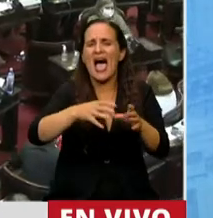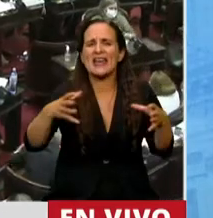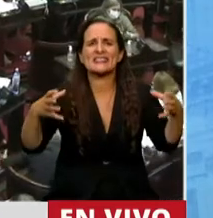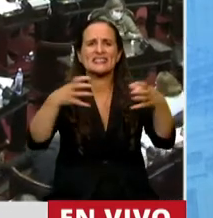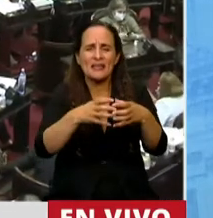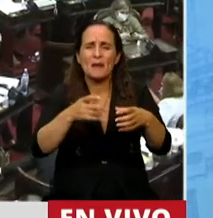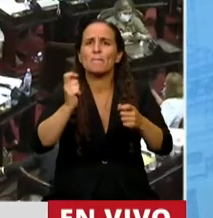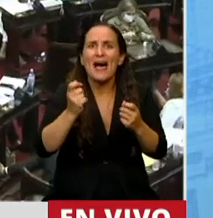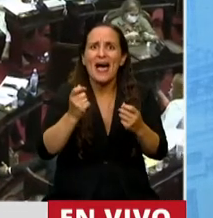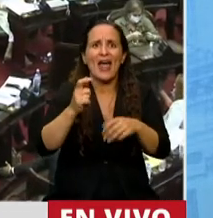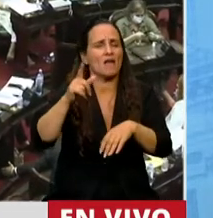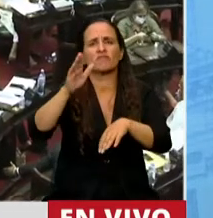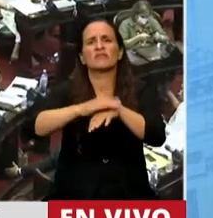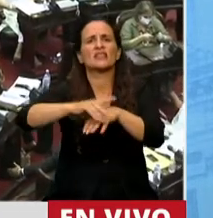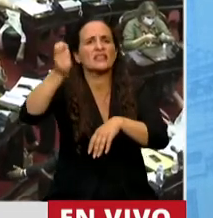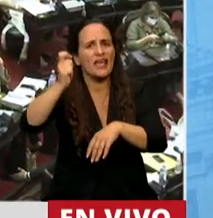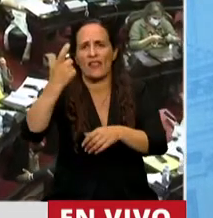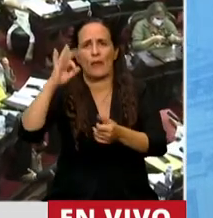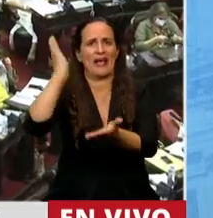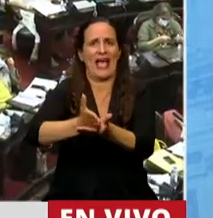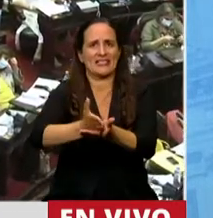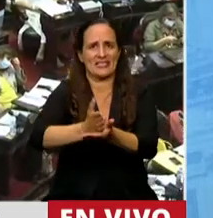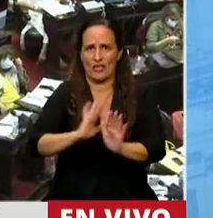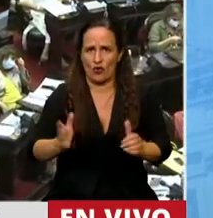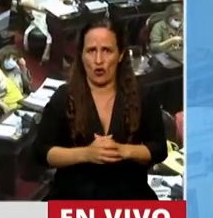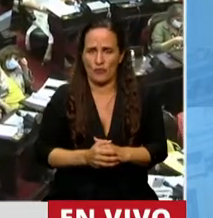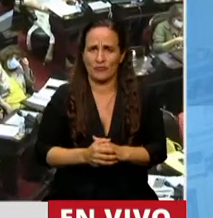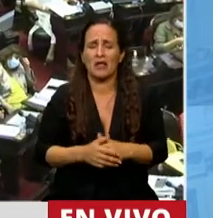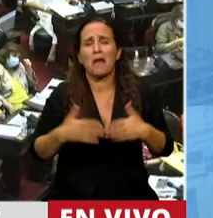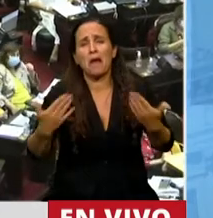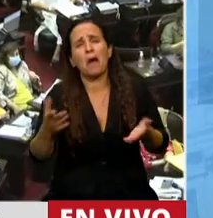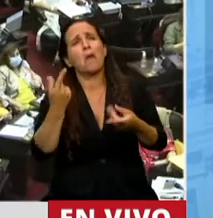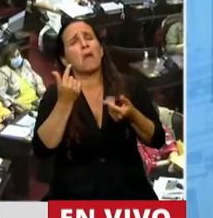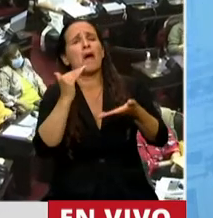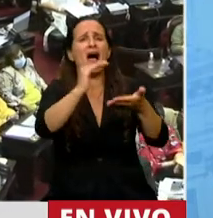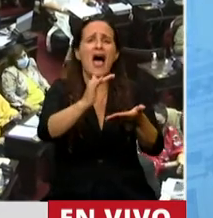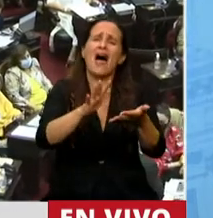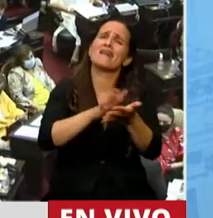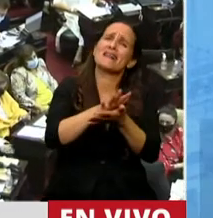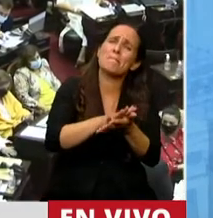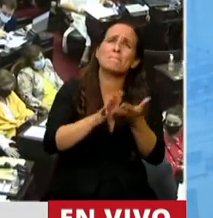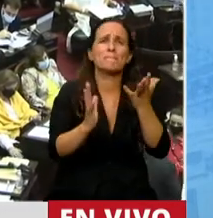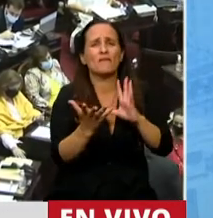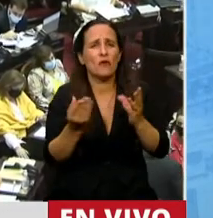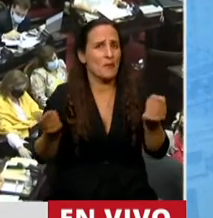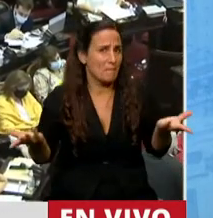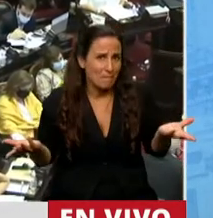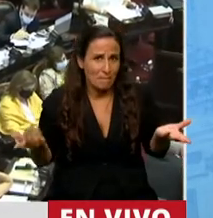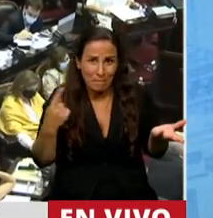culpables por eso quiero decir que ningún ninguna reparación va a poder negar